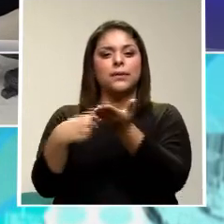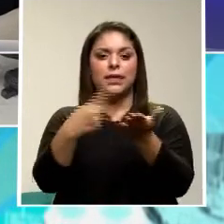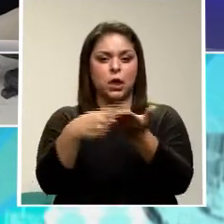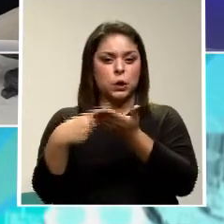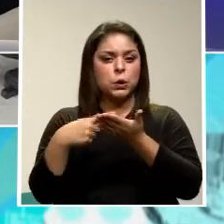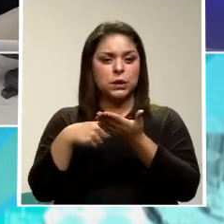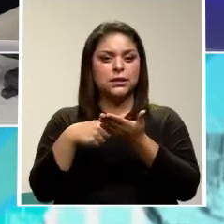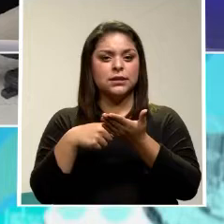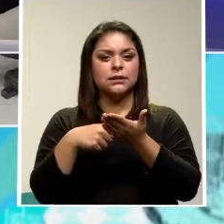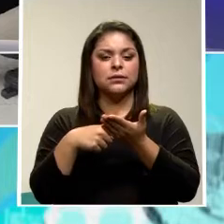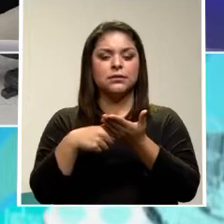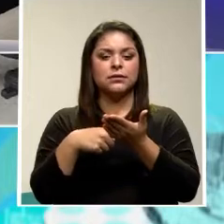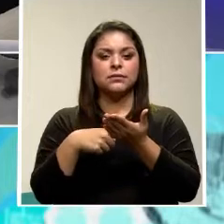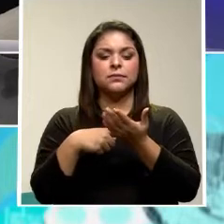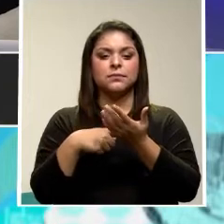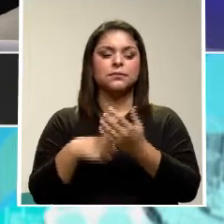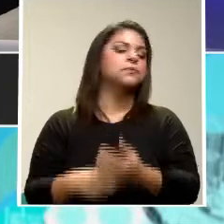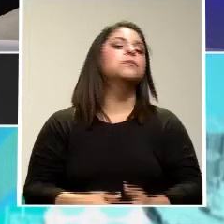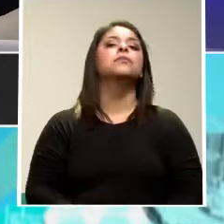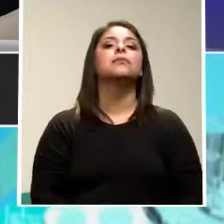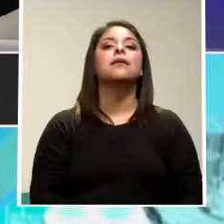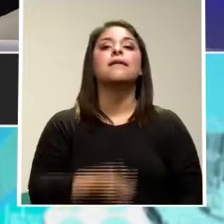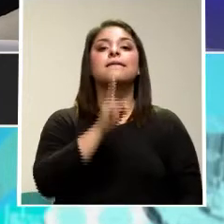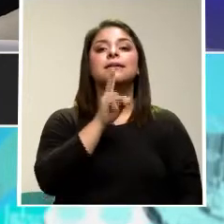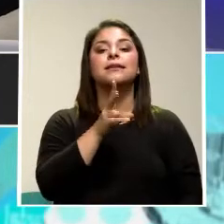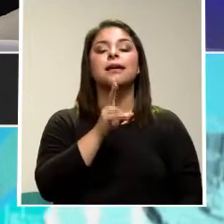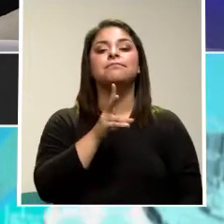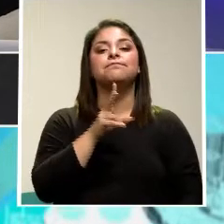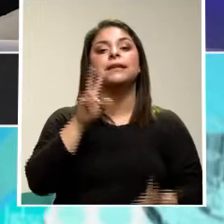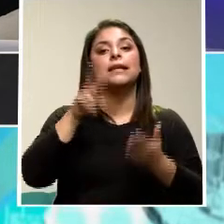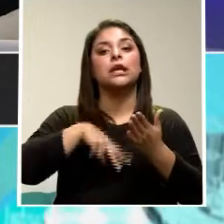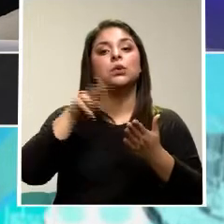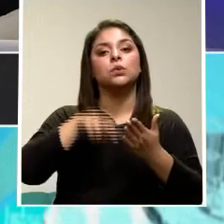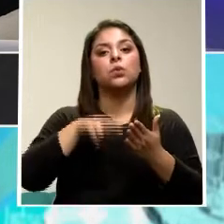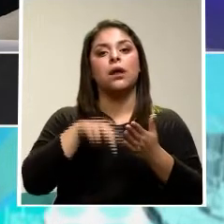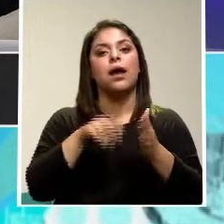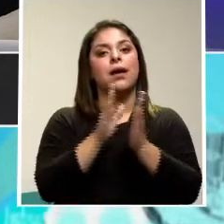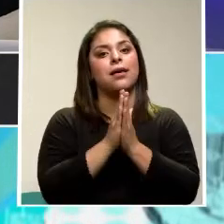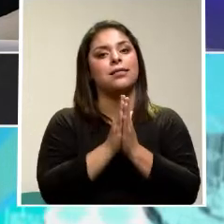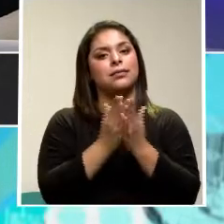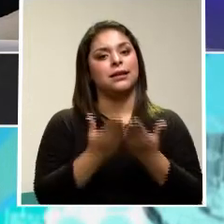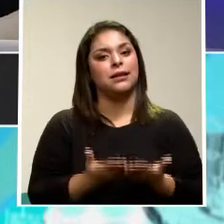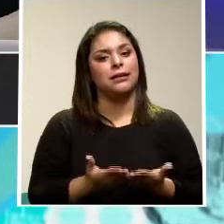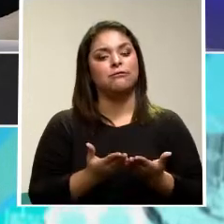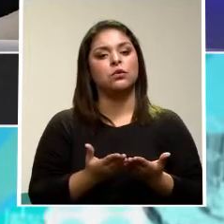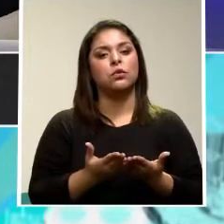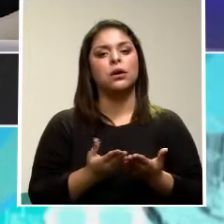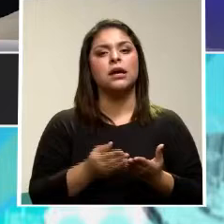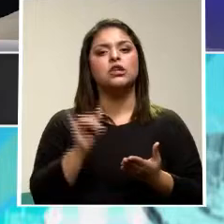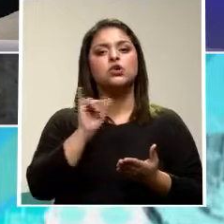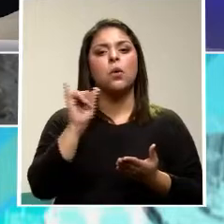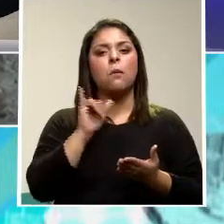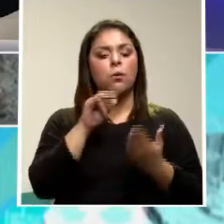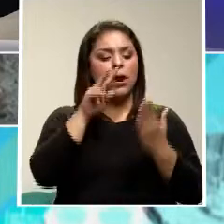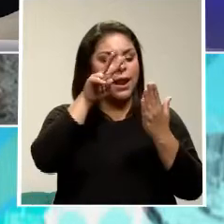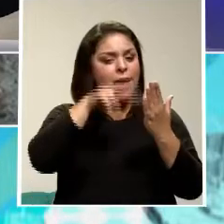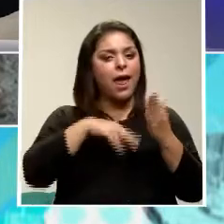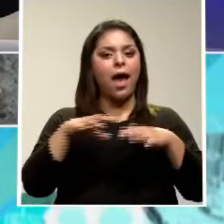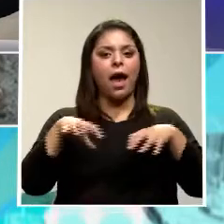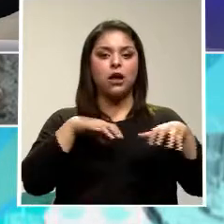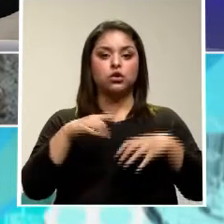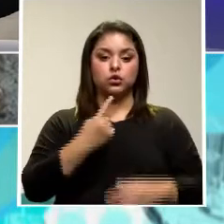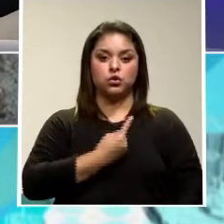ciertamente la lectura del libro, la lectura es un acto solitario,